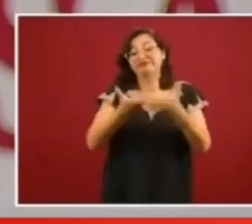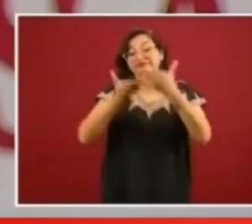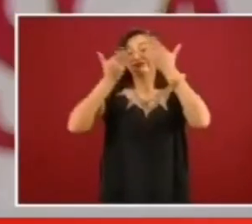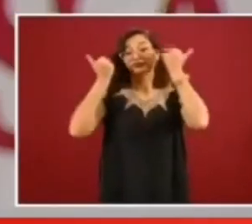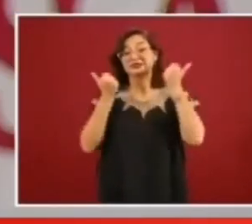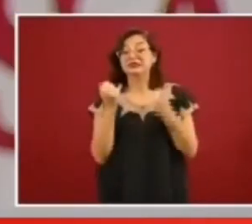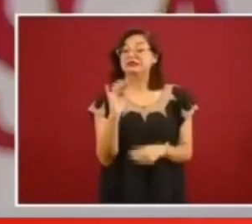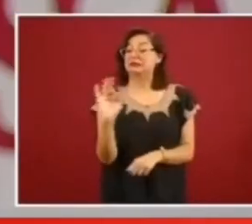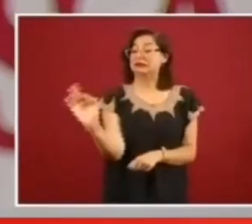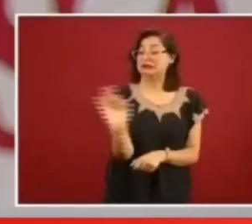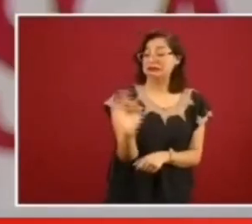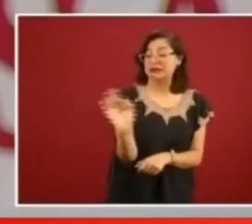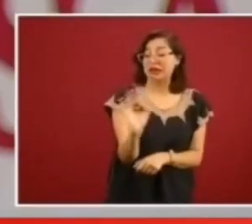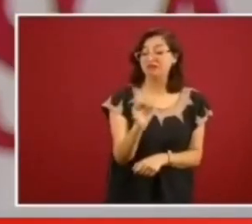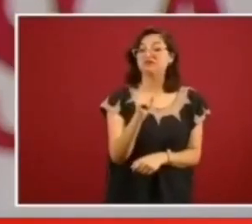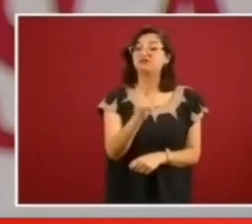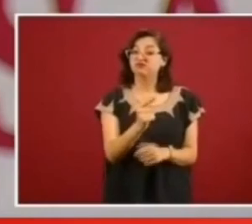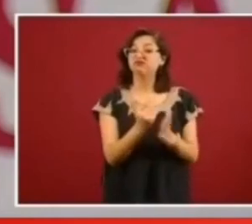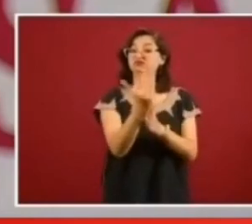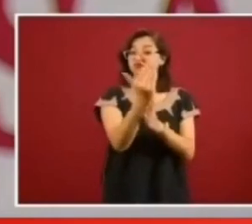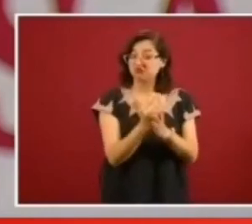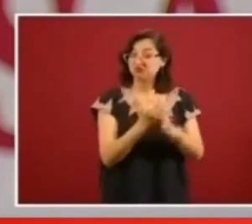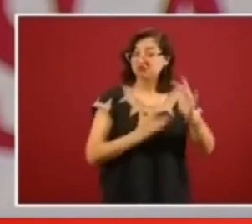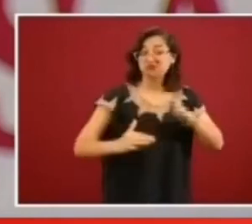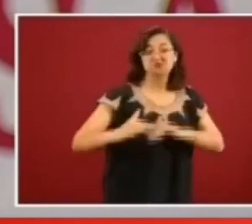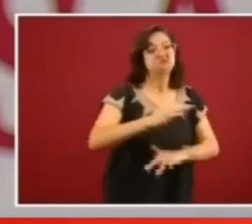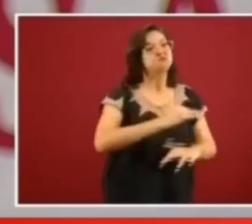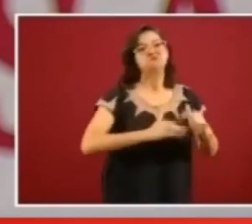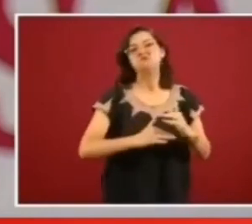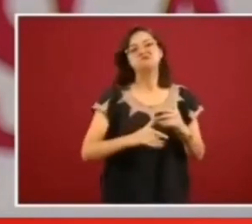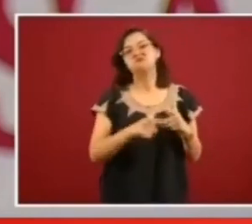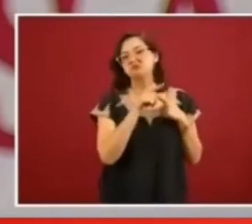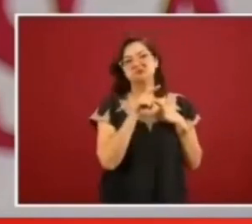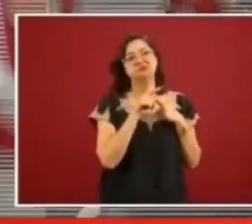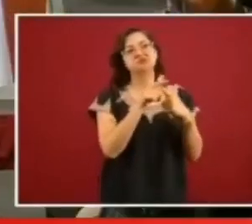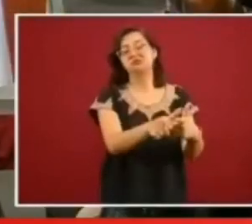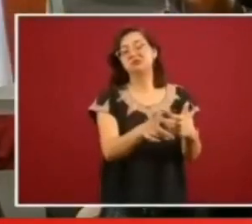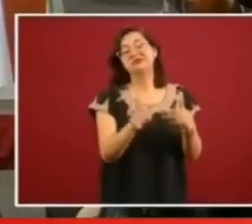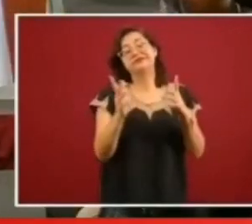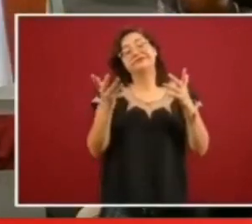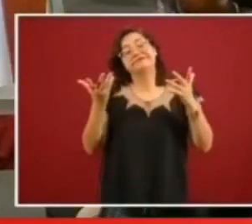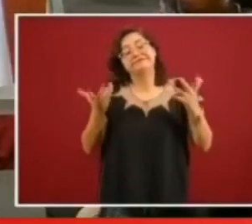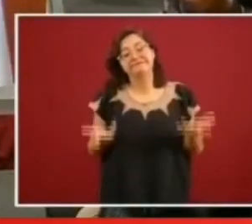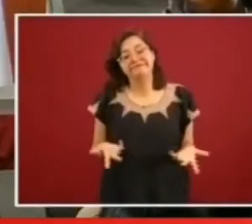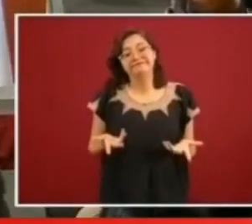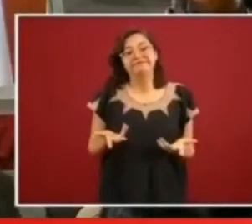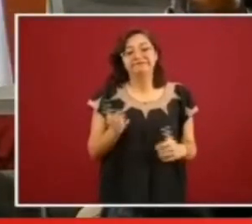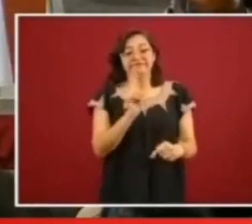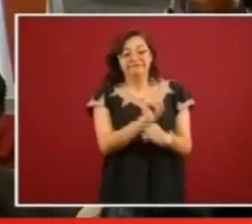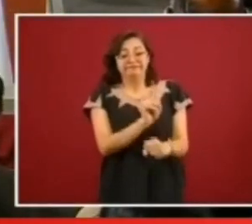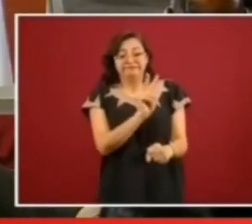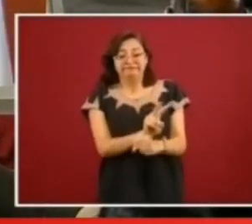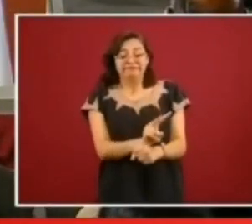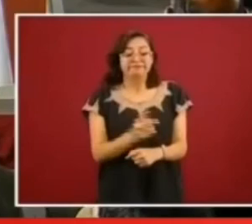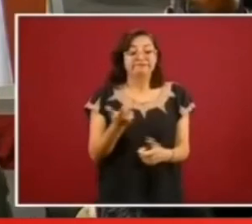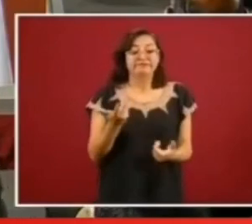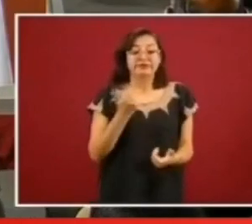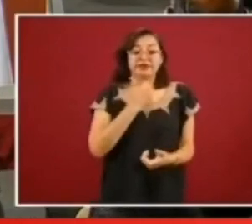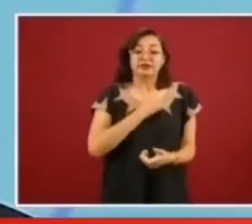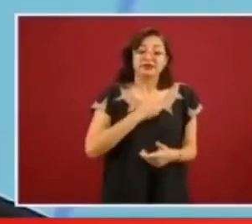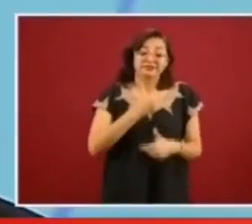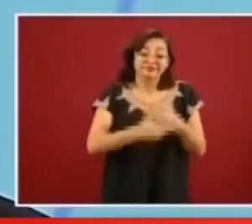hecho la intensidad necesaria para reducir los contagios. La manera de documentarlo, desafortunadamente,